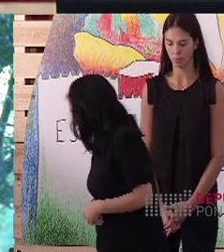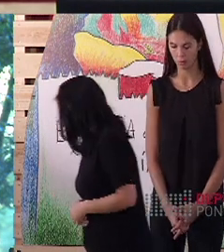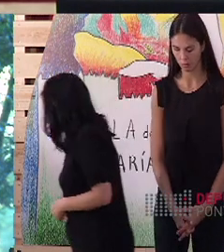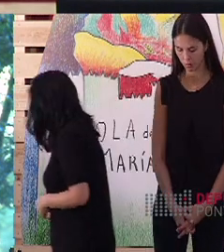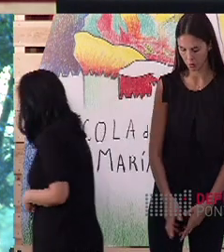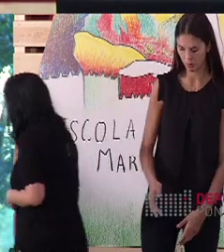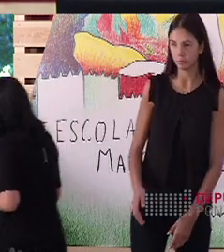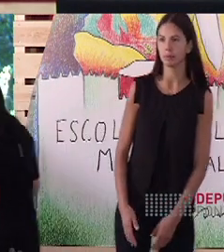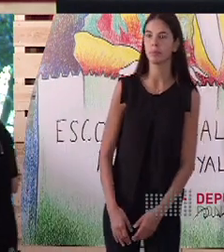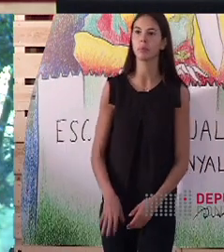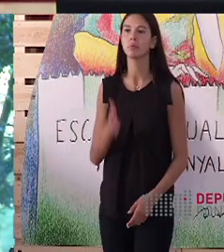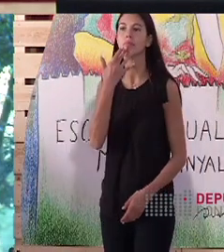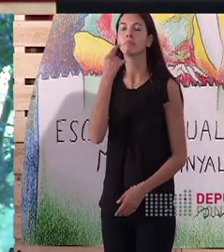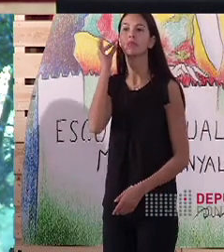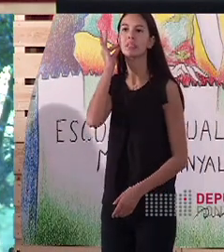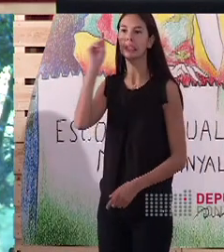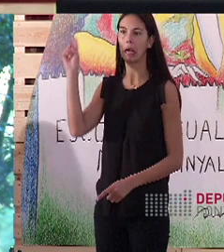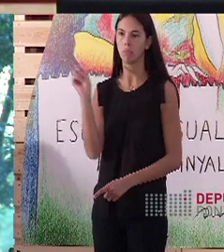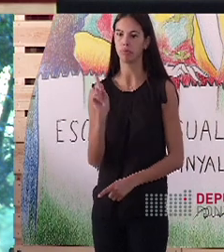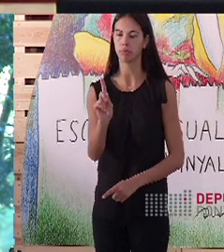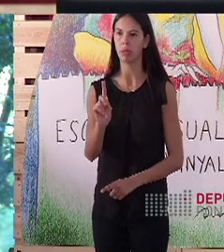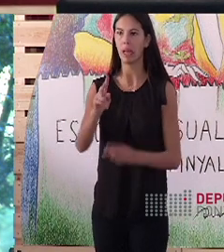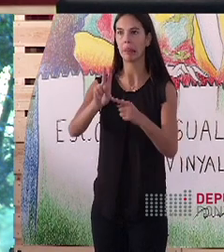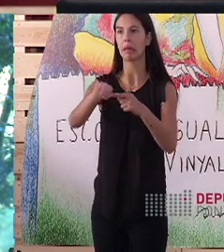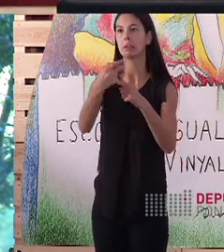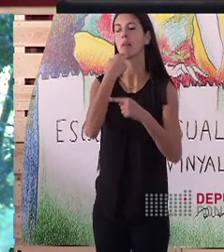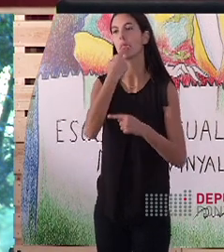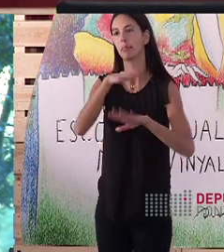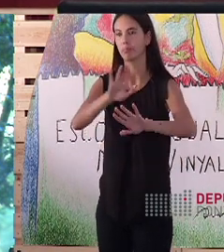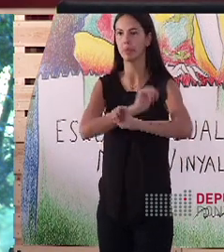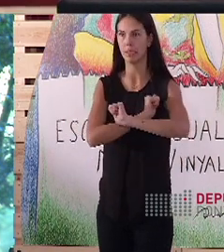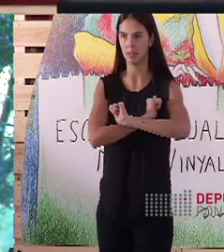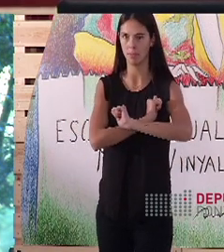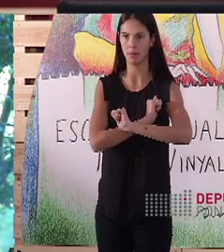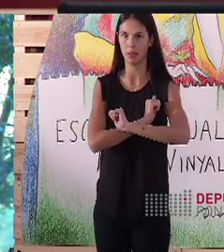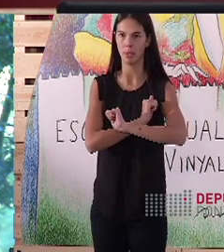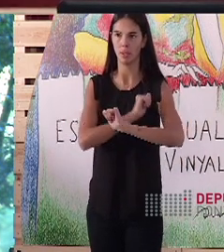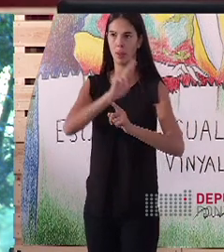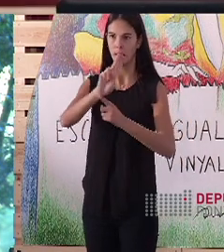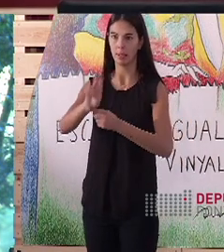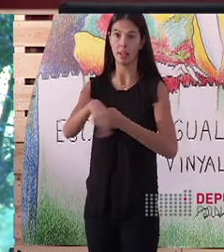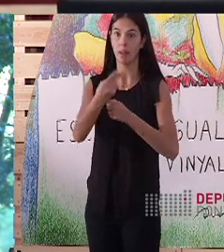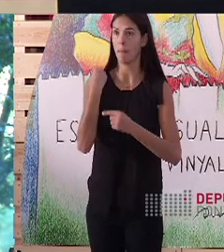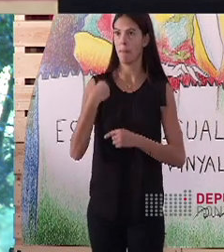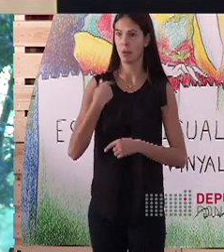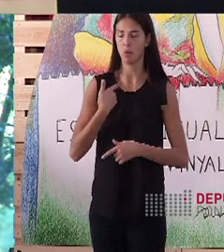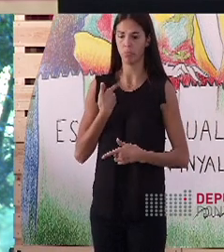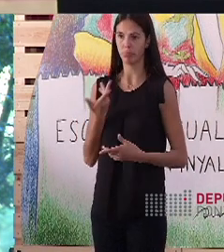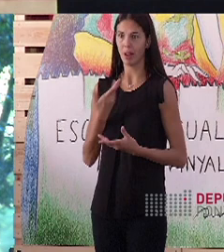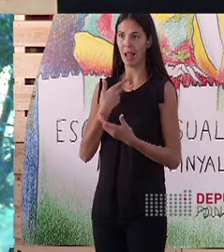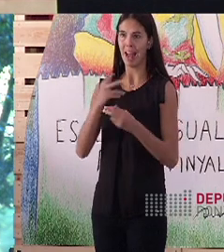Sale una chica y le dice al taxista que espere. Este taxista es el que me lleva a mí al aeropuerto casi